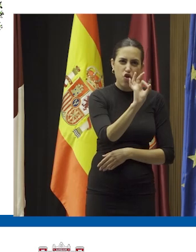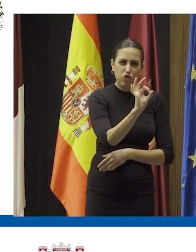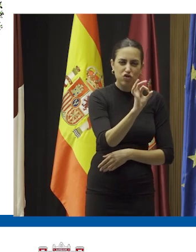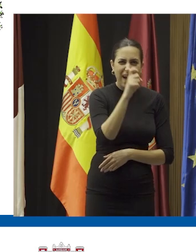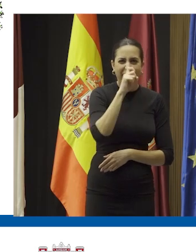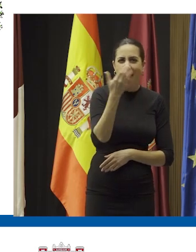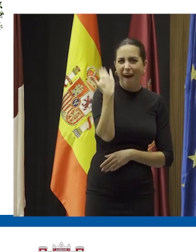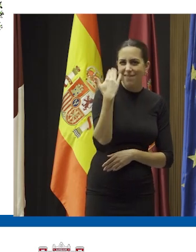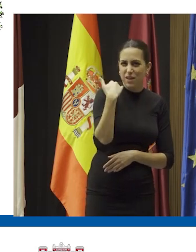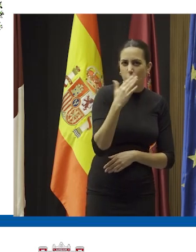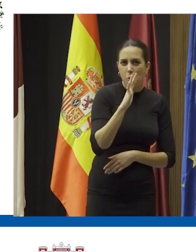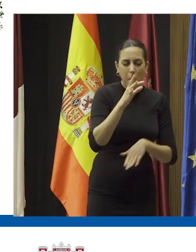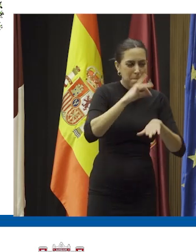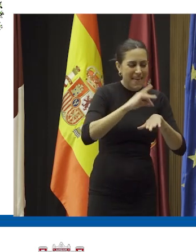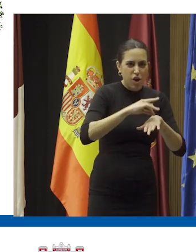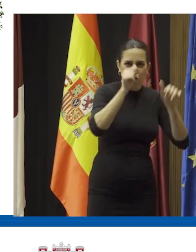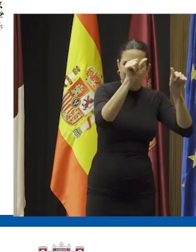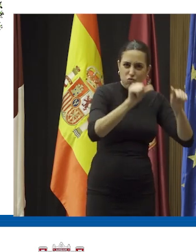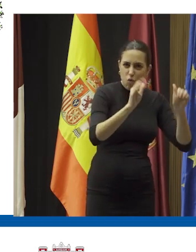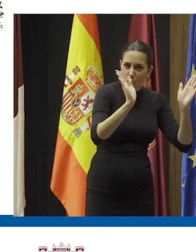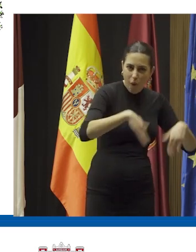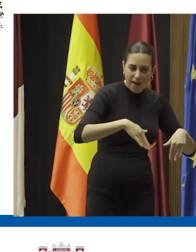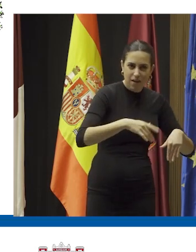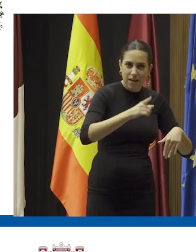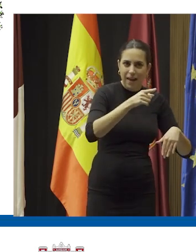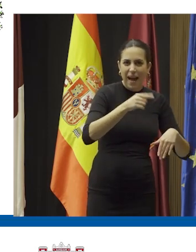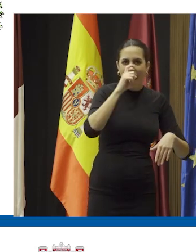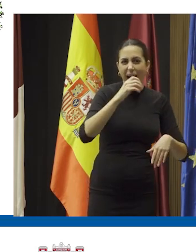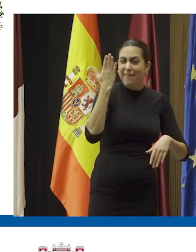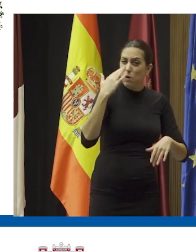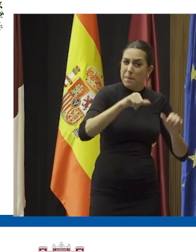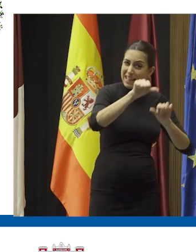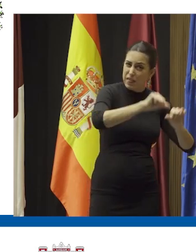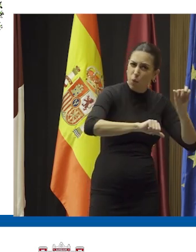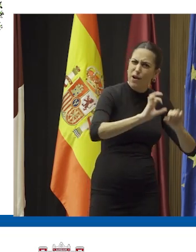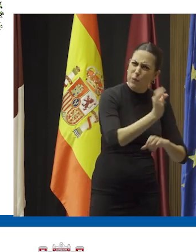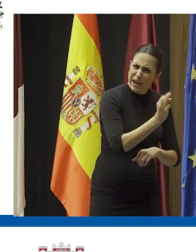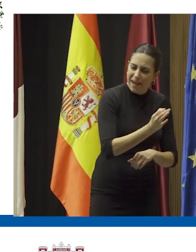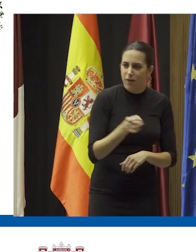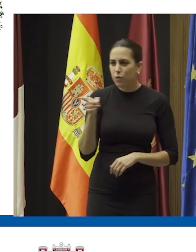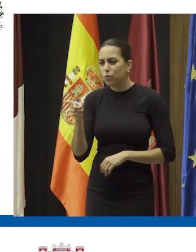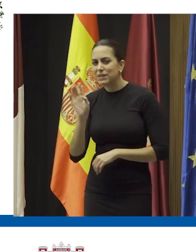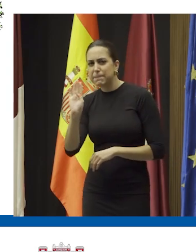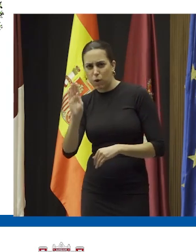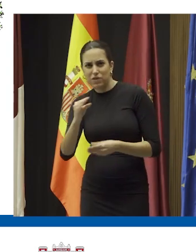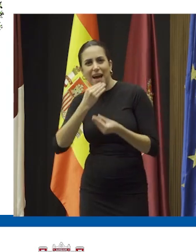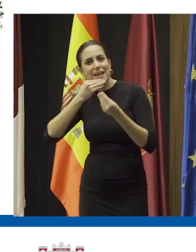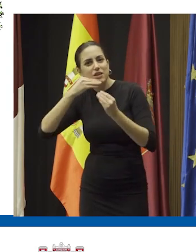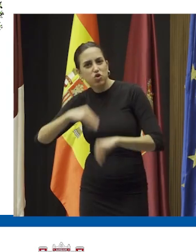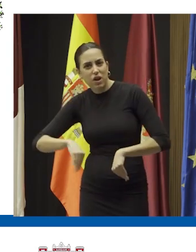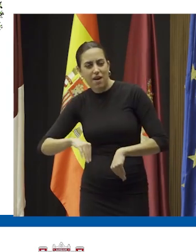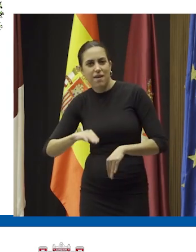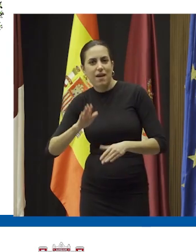Los curanderos que no eran médicos titulares, pero antes, o sea, usted ha hecho un historial desde